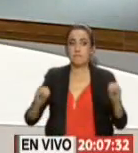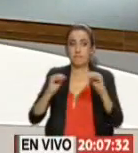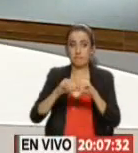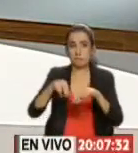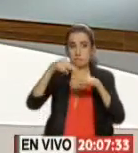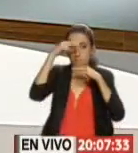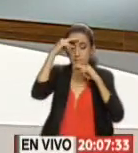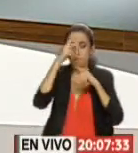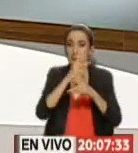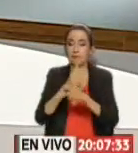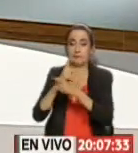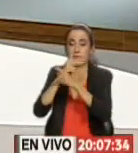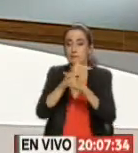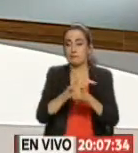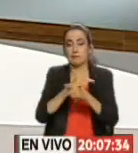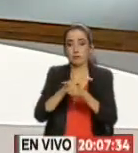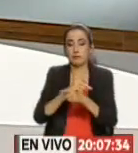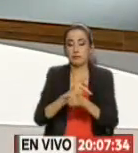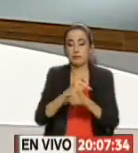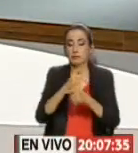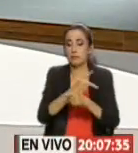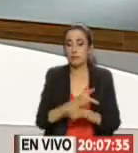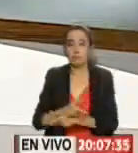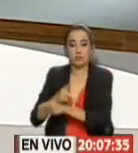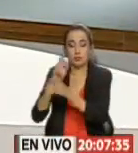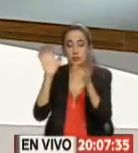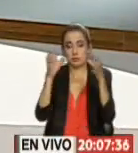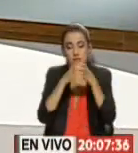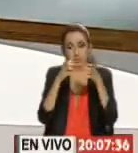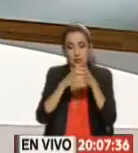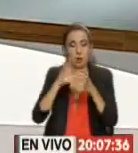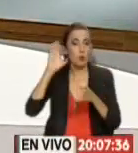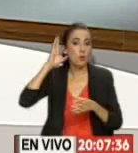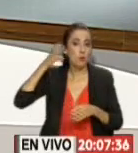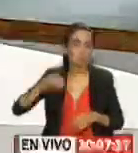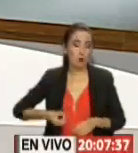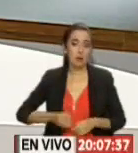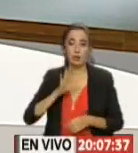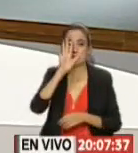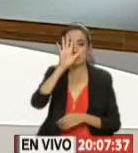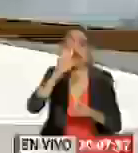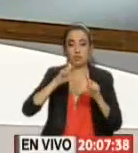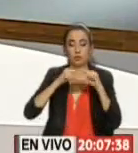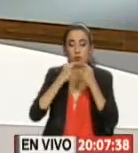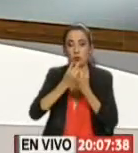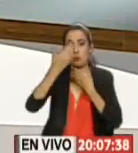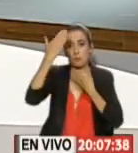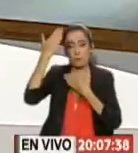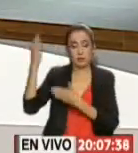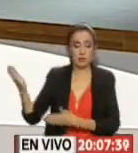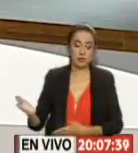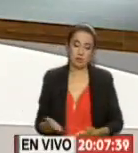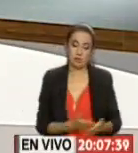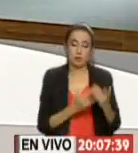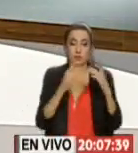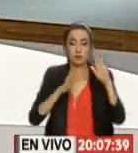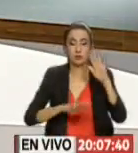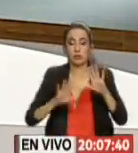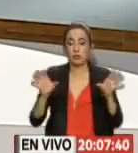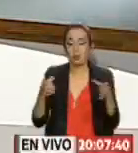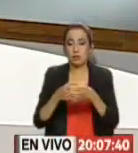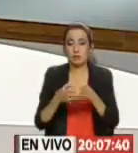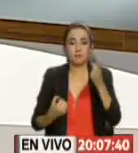Consejo Cantonal de Cuenca estará integrado por 5 fuerzas políticas. El reto para el nuevo alcalde es conformar una mayoría